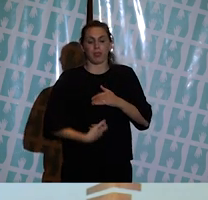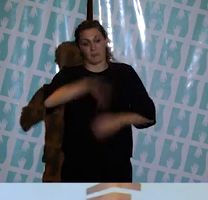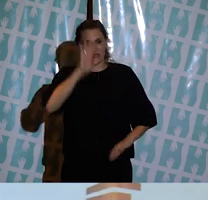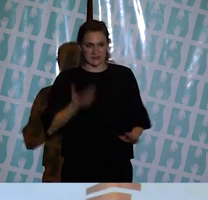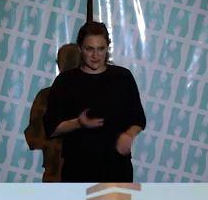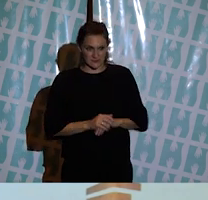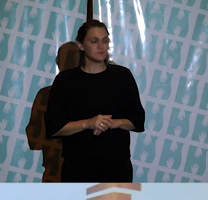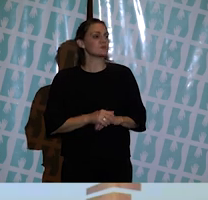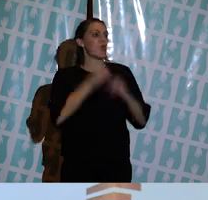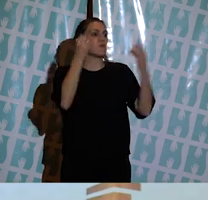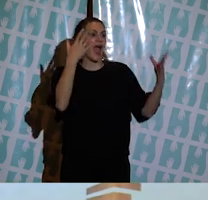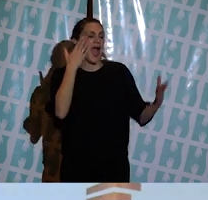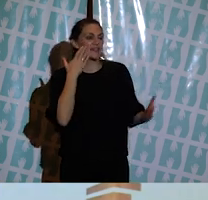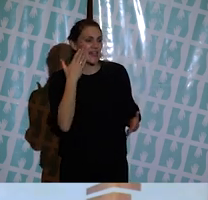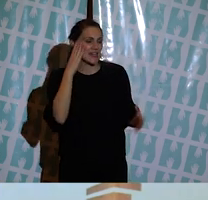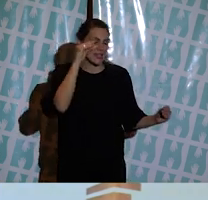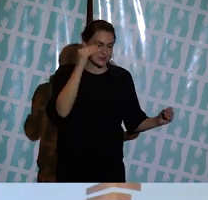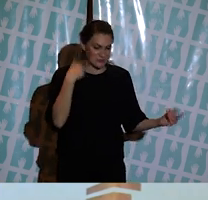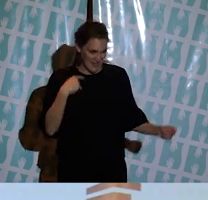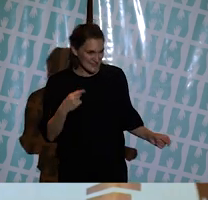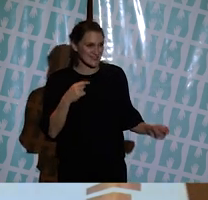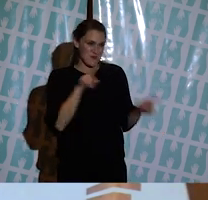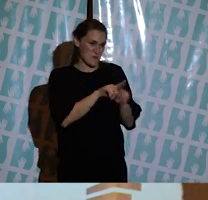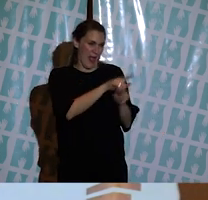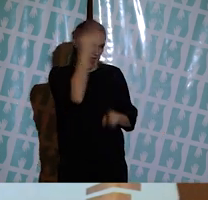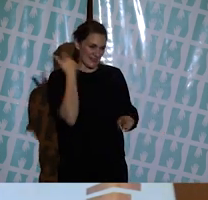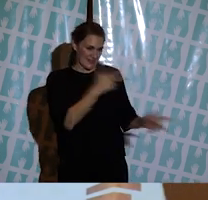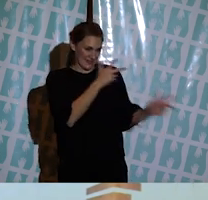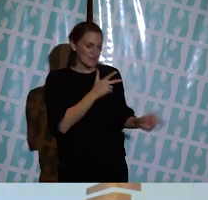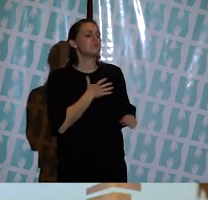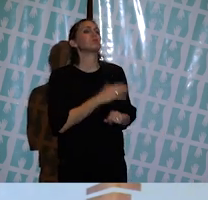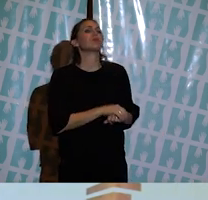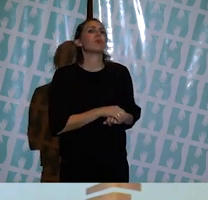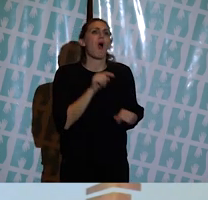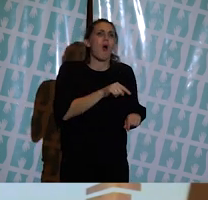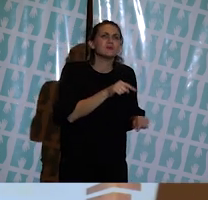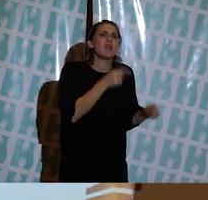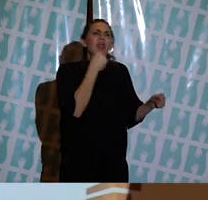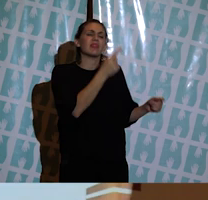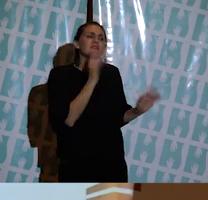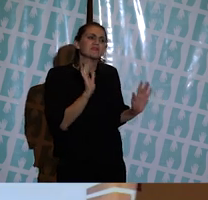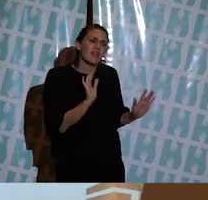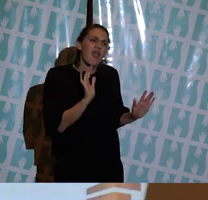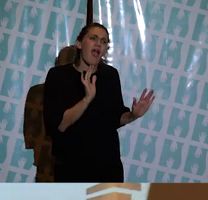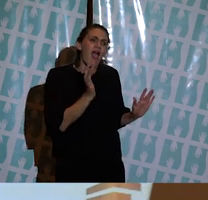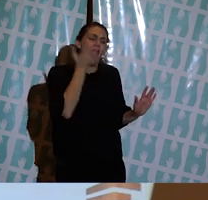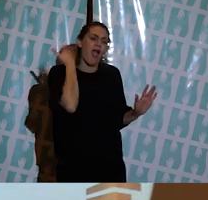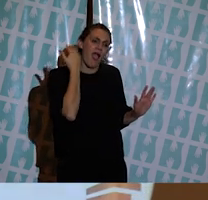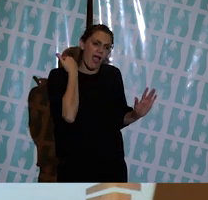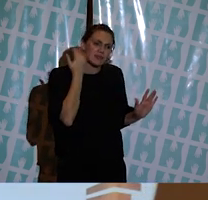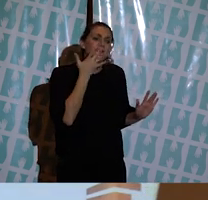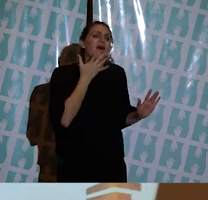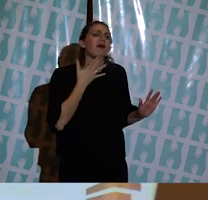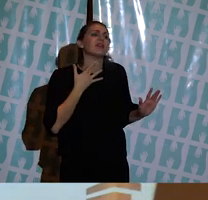Buenas tardes, noches, como ha dicho usted. Usted mencionaba el caso de las adicciones